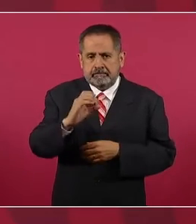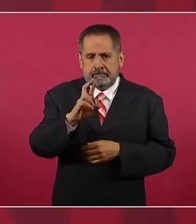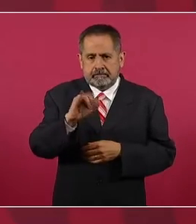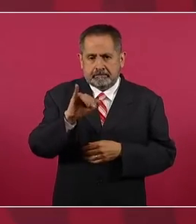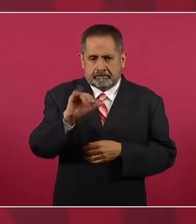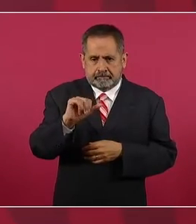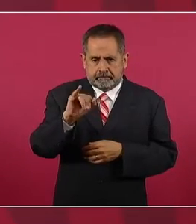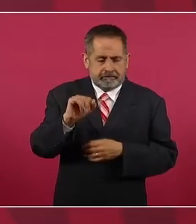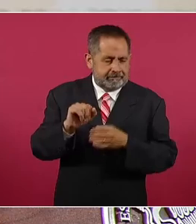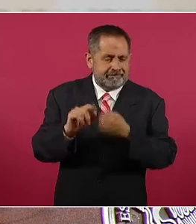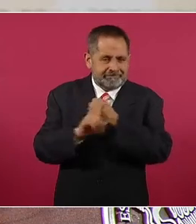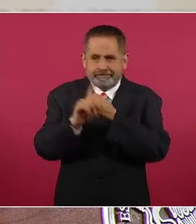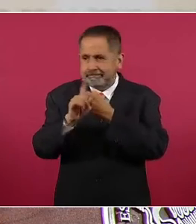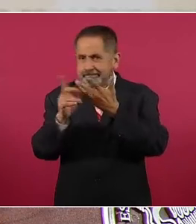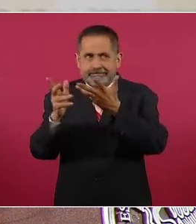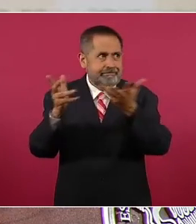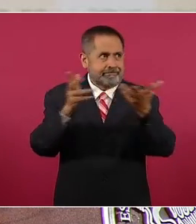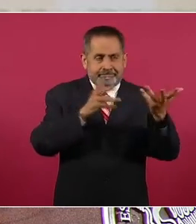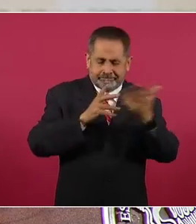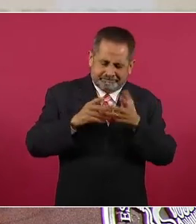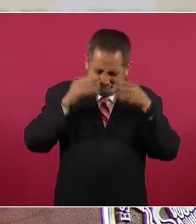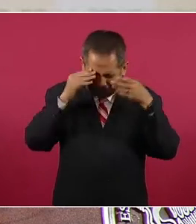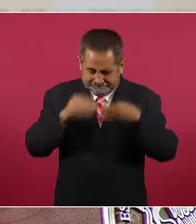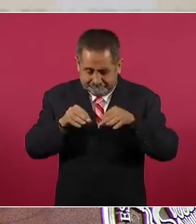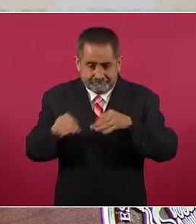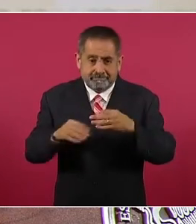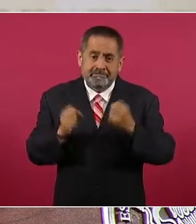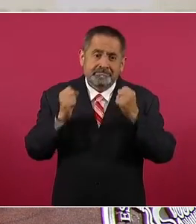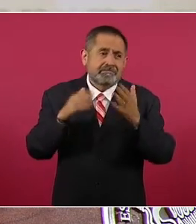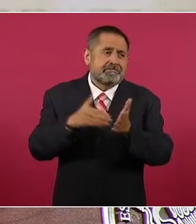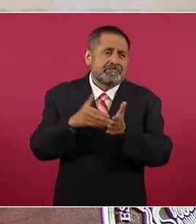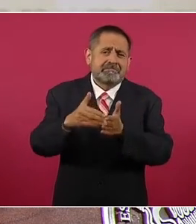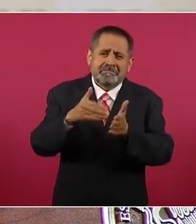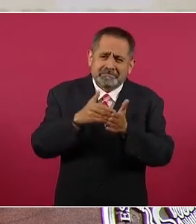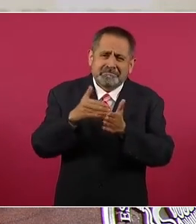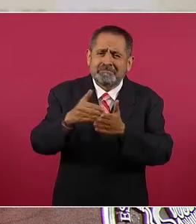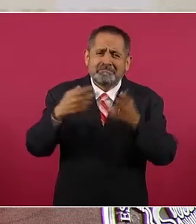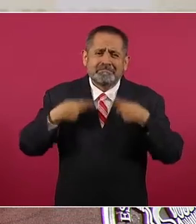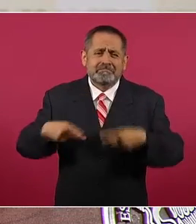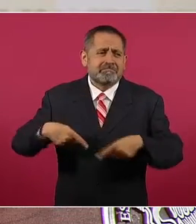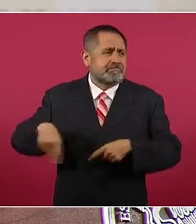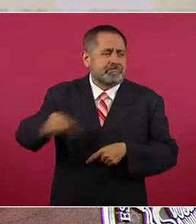crisis que afecta a miles de millones de seres humanos,